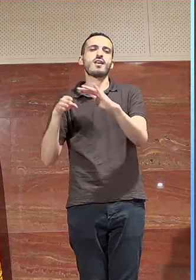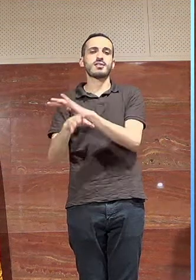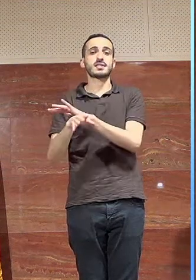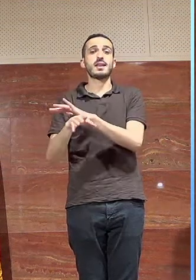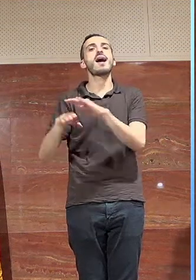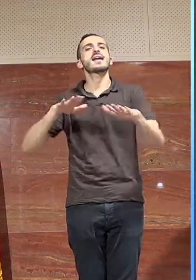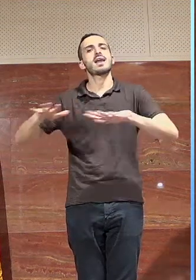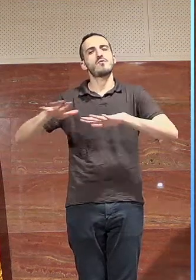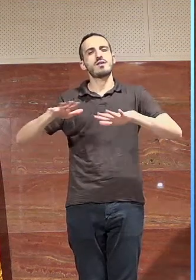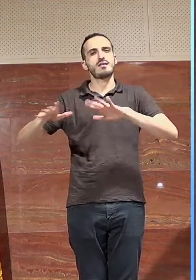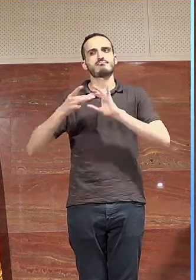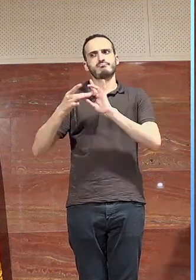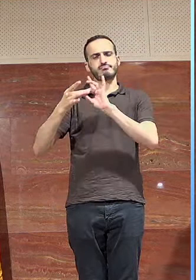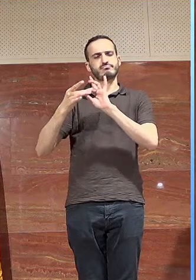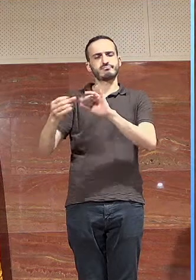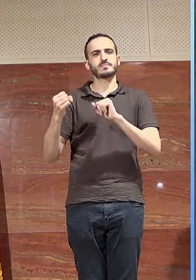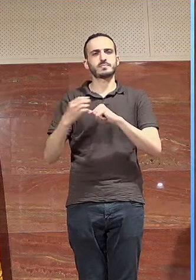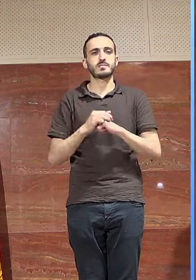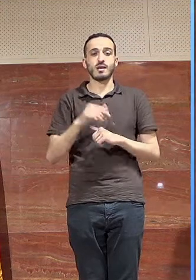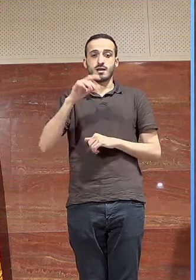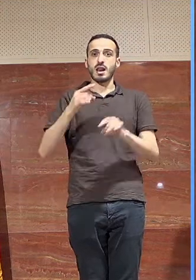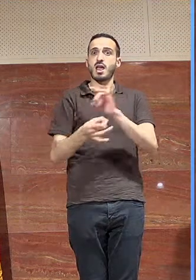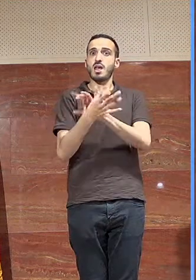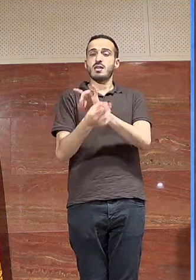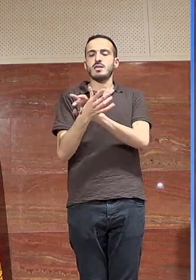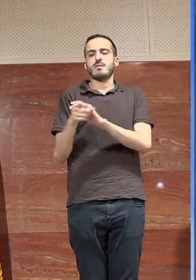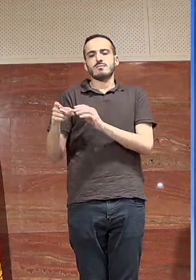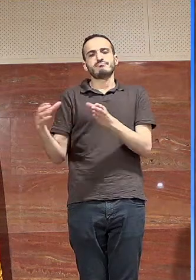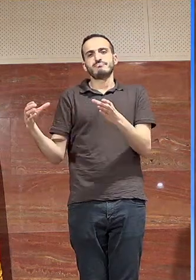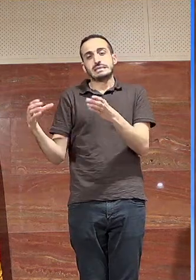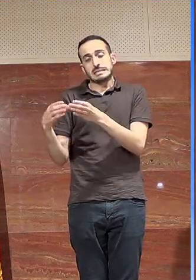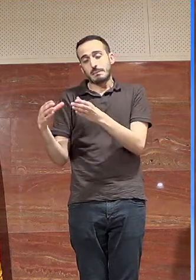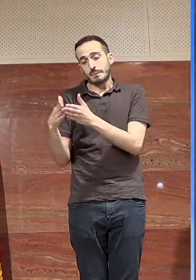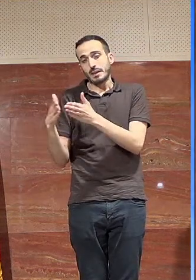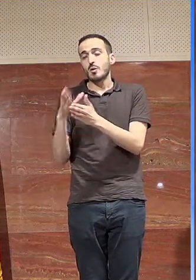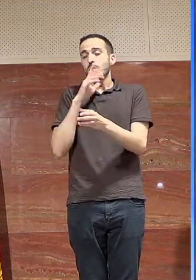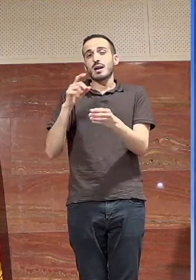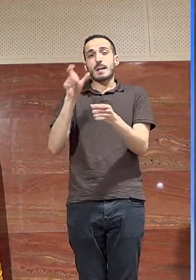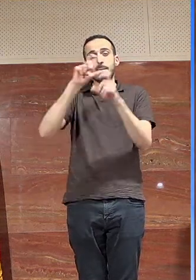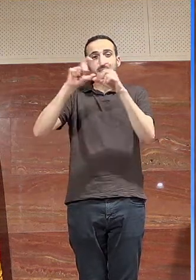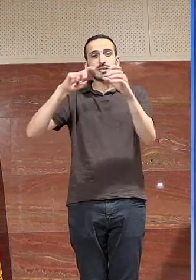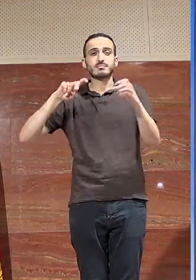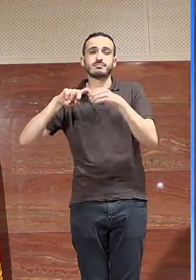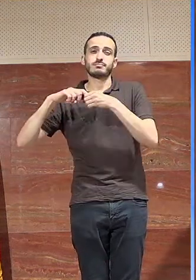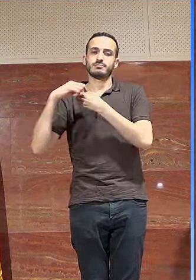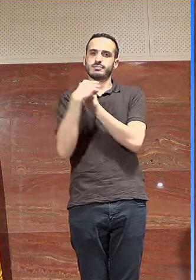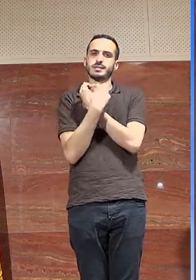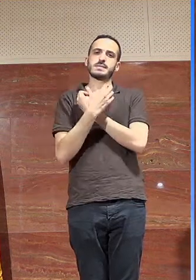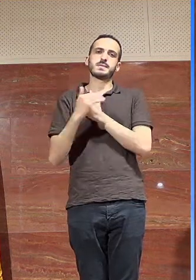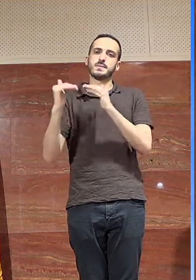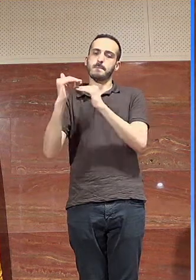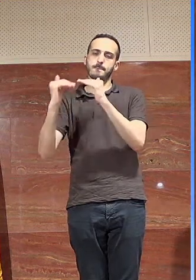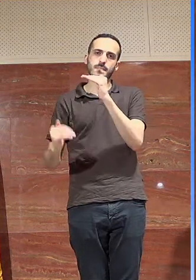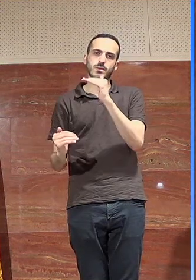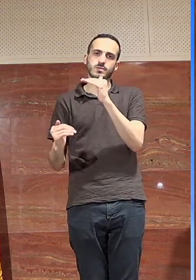movilidad. Aquí las iniciativas son menos numerosas, tienen menos participantes y todavía parece que son como